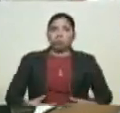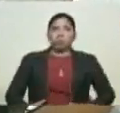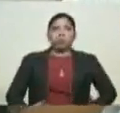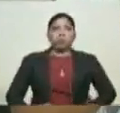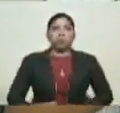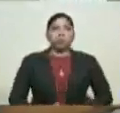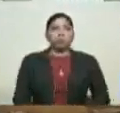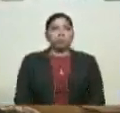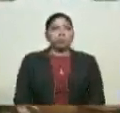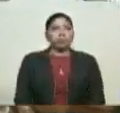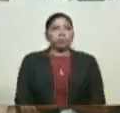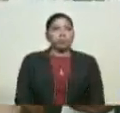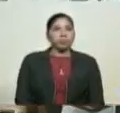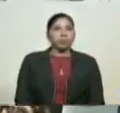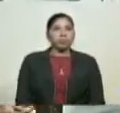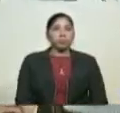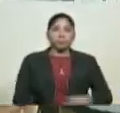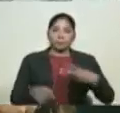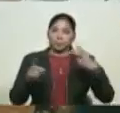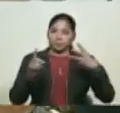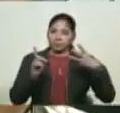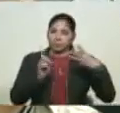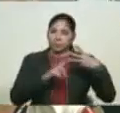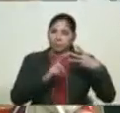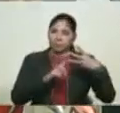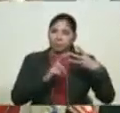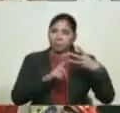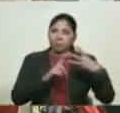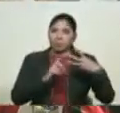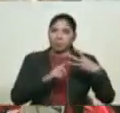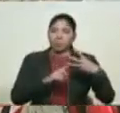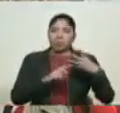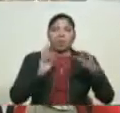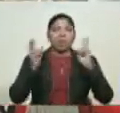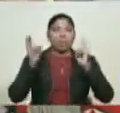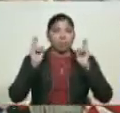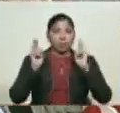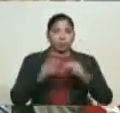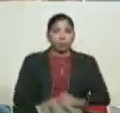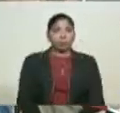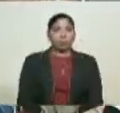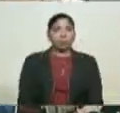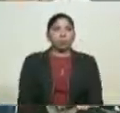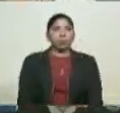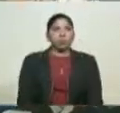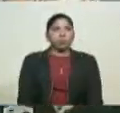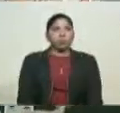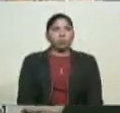La tercera pregunta la formula Sonsire Luna por Unión Radio.